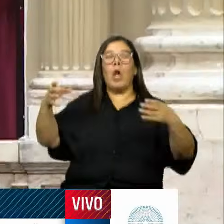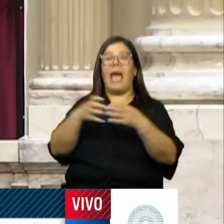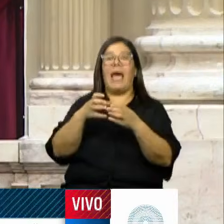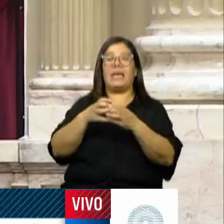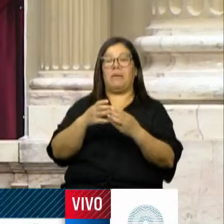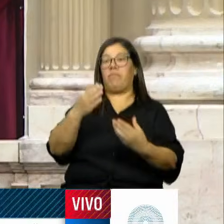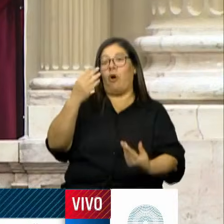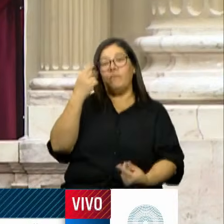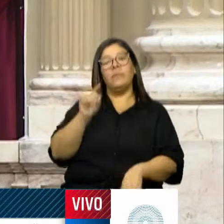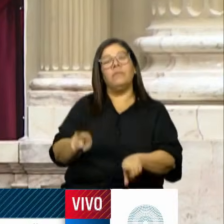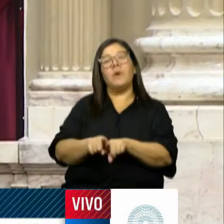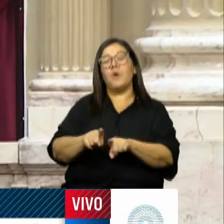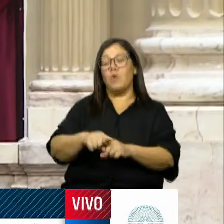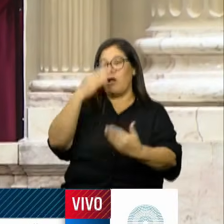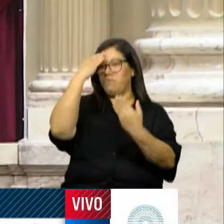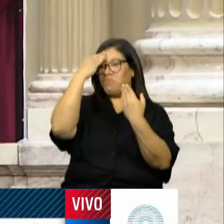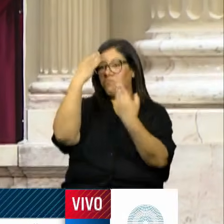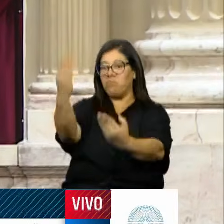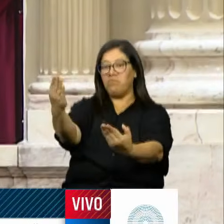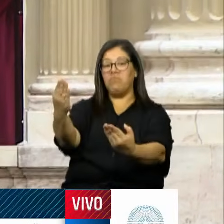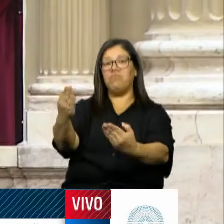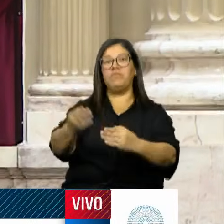acompaña.